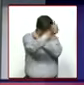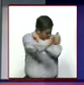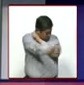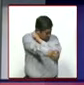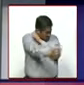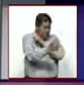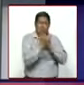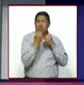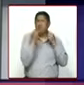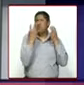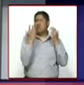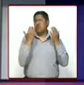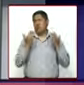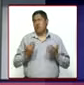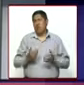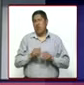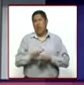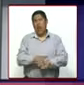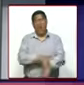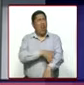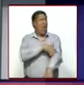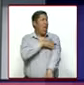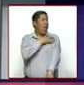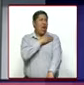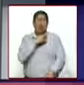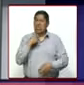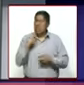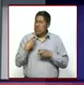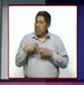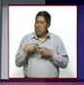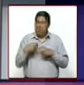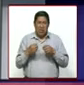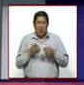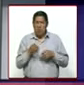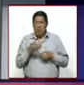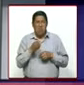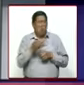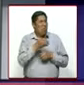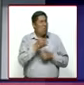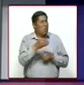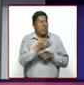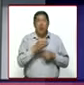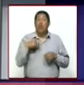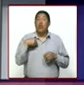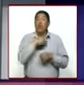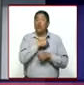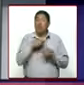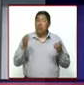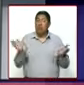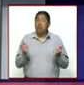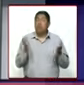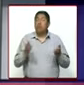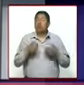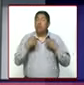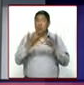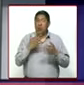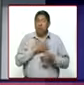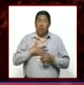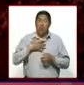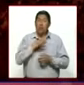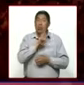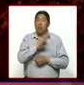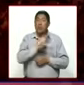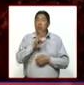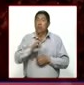los municipios, del centro de los municipios. Son lugares de difícil acceso. Es por eso que nosotros continuamos con esta campaña y también le dejamos la página